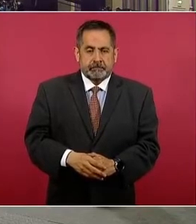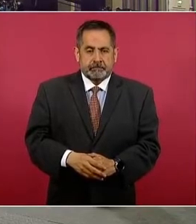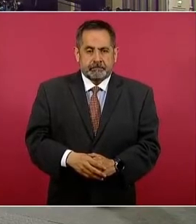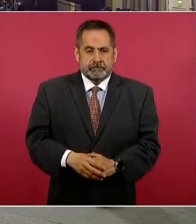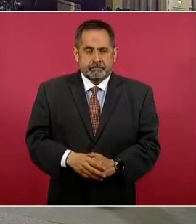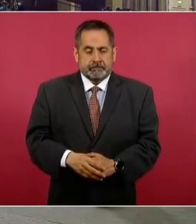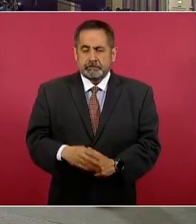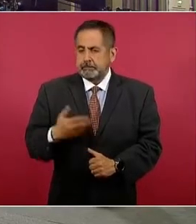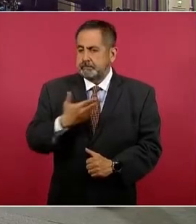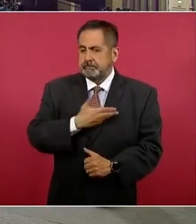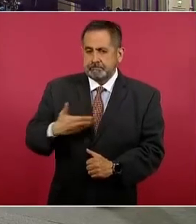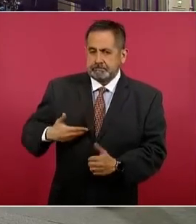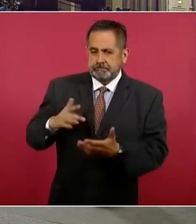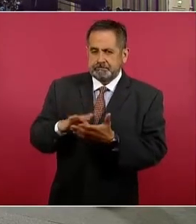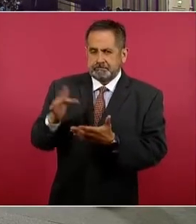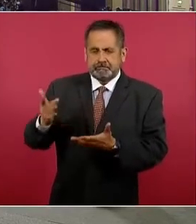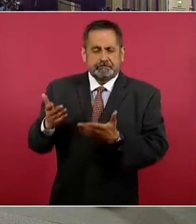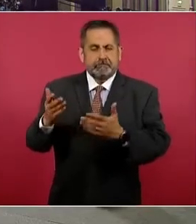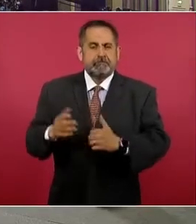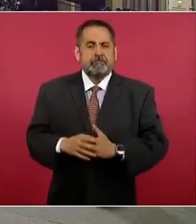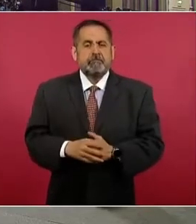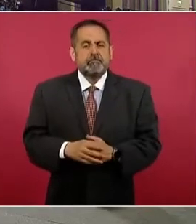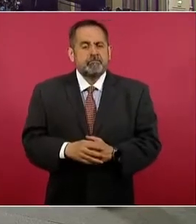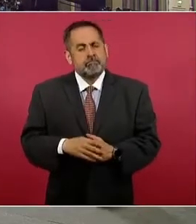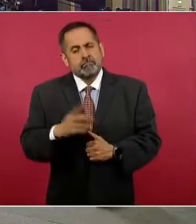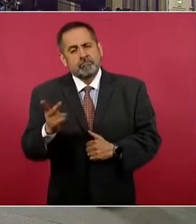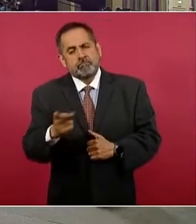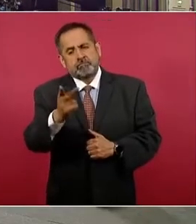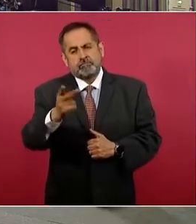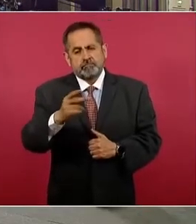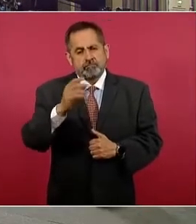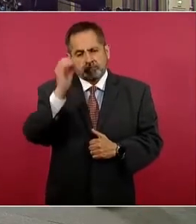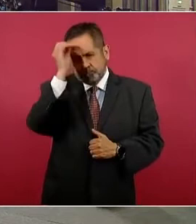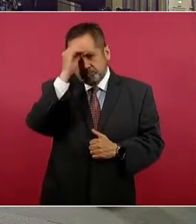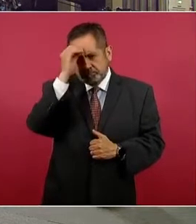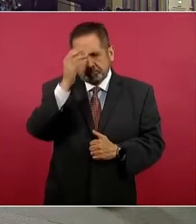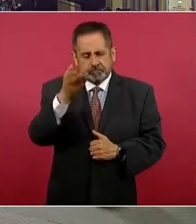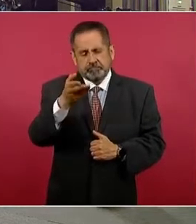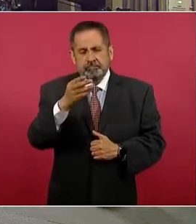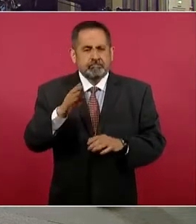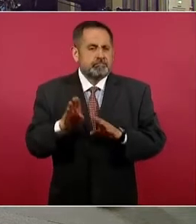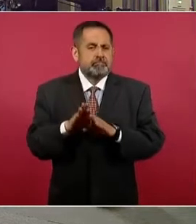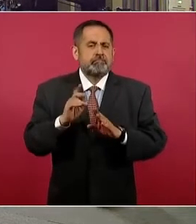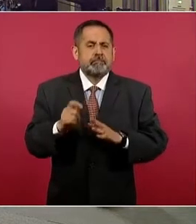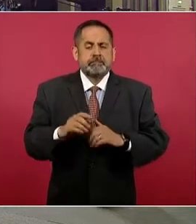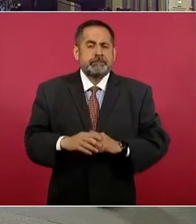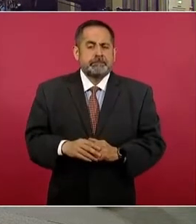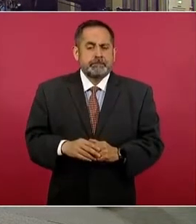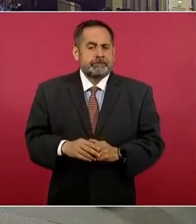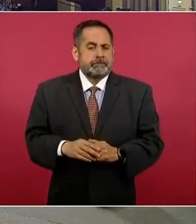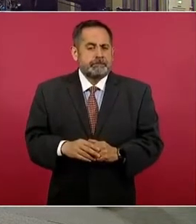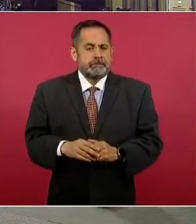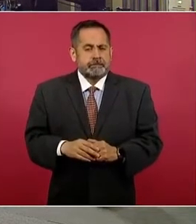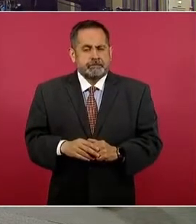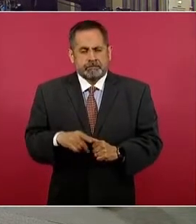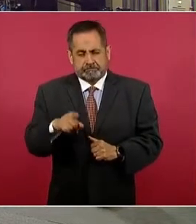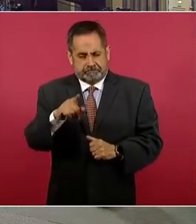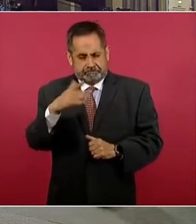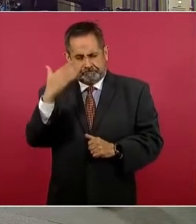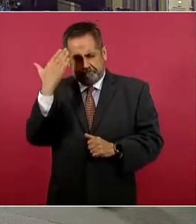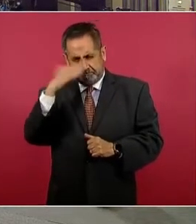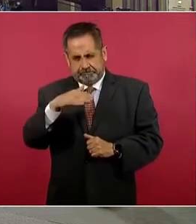Gracias, presidente. Buenos días. Quisiera preguntarle su opinión sobre si tienen detectada ya